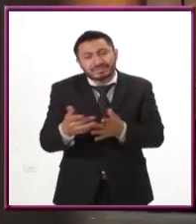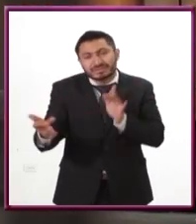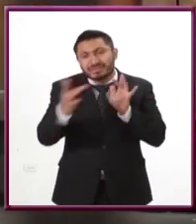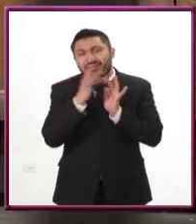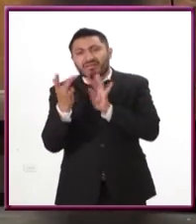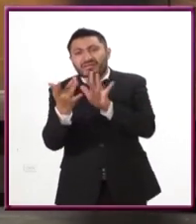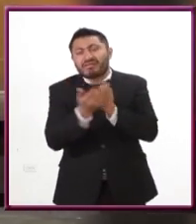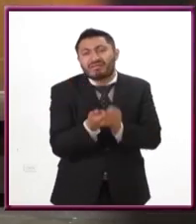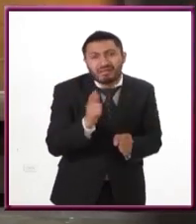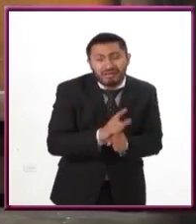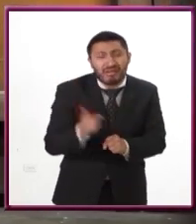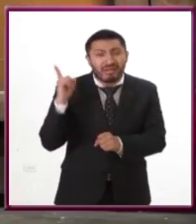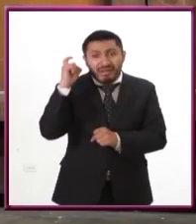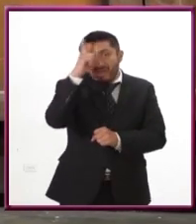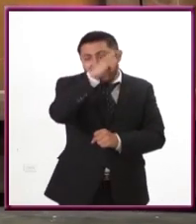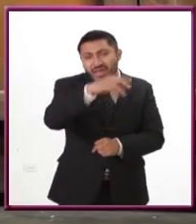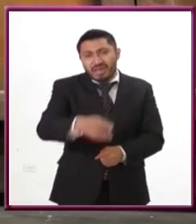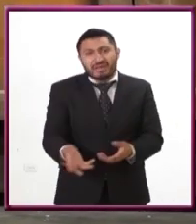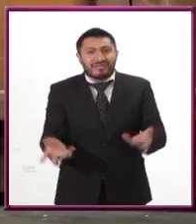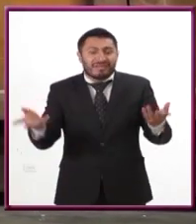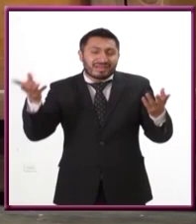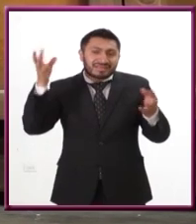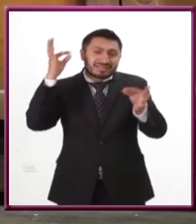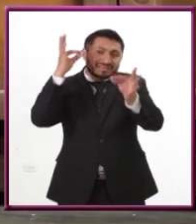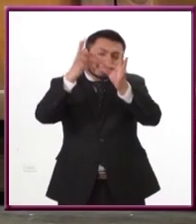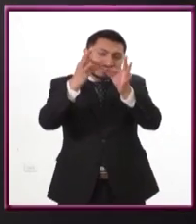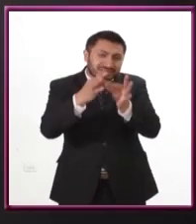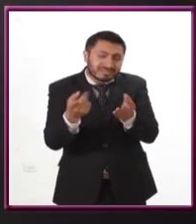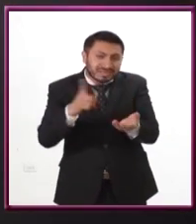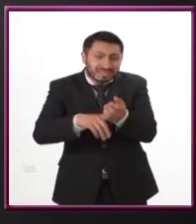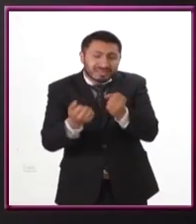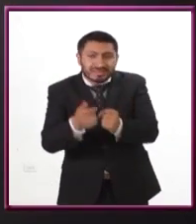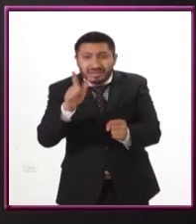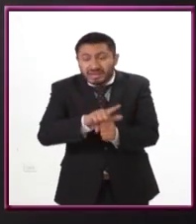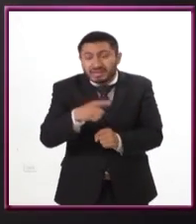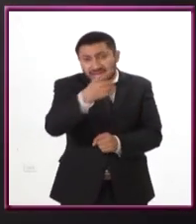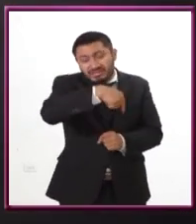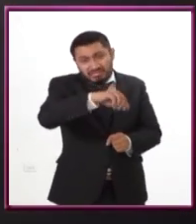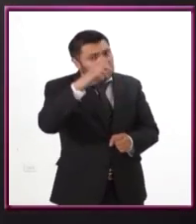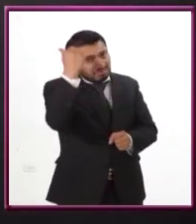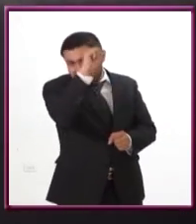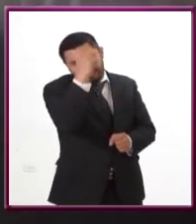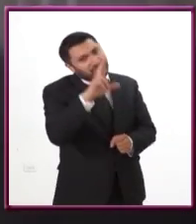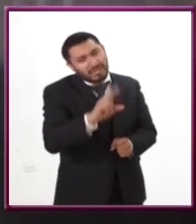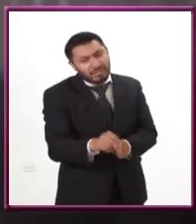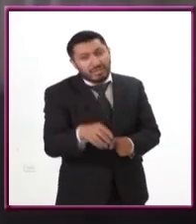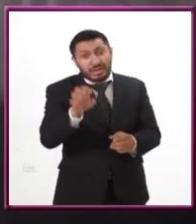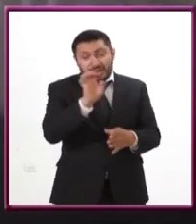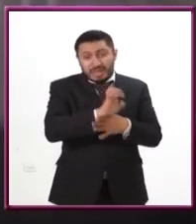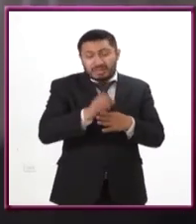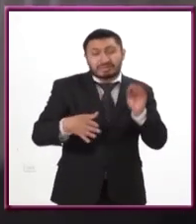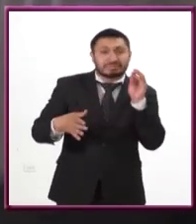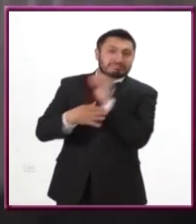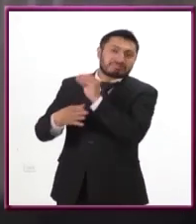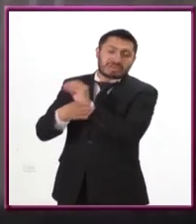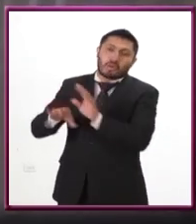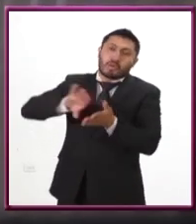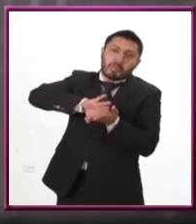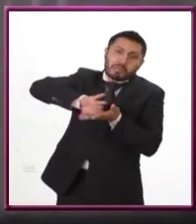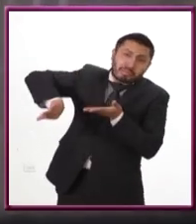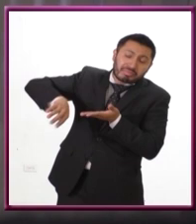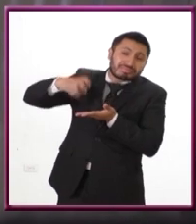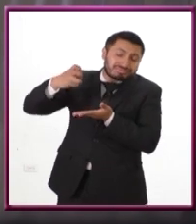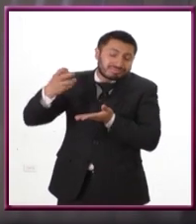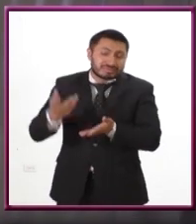social. Dificultad para cumplir con las expectativas sociales del no autista, lo que a menudo resulta en el rechazo